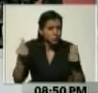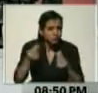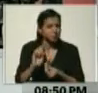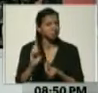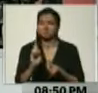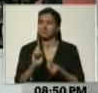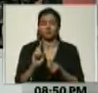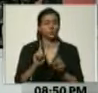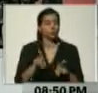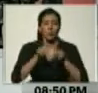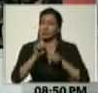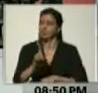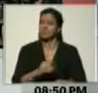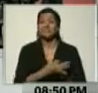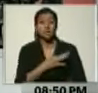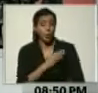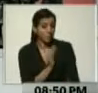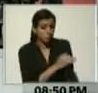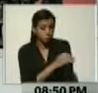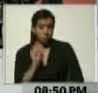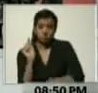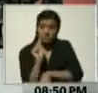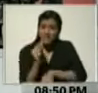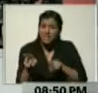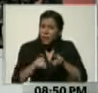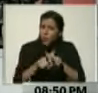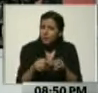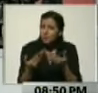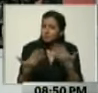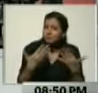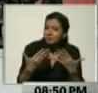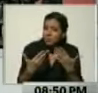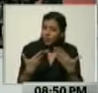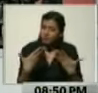No va a ser el mismo. Señores de la oposición, el trato no va a ser el mismo.